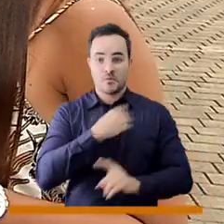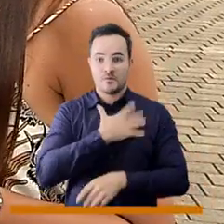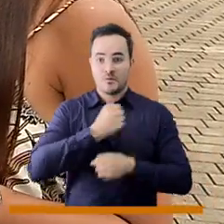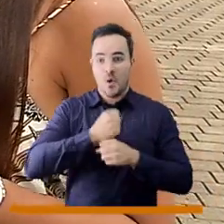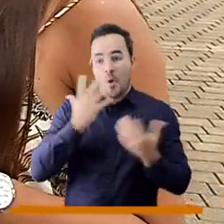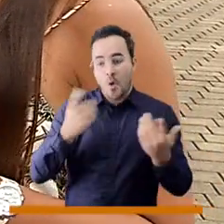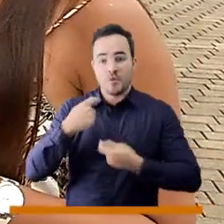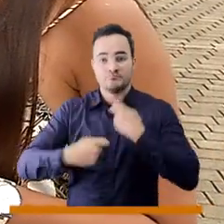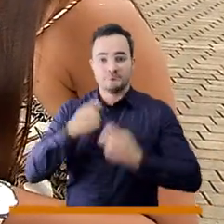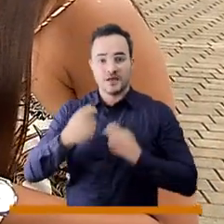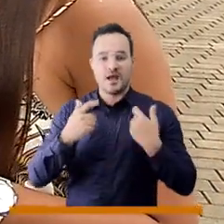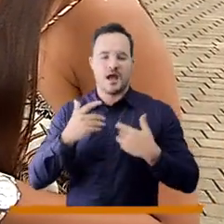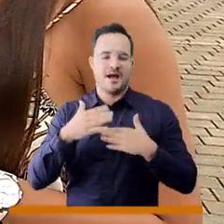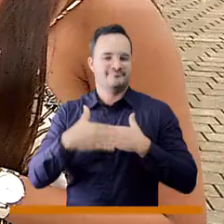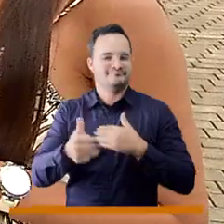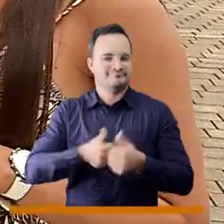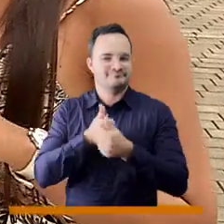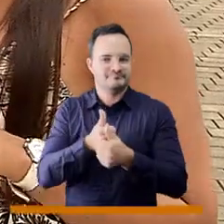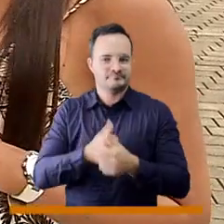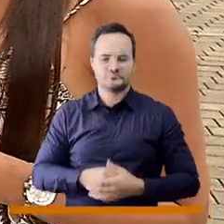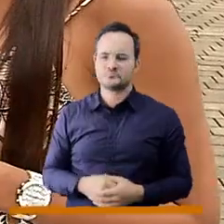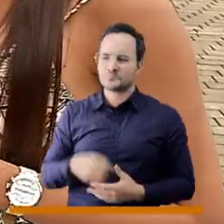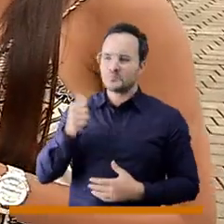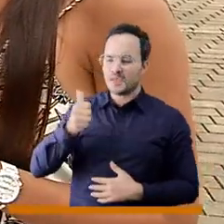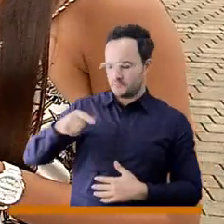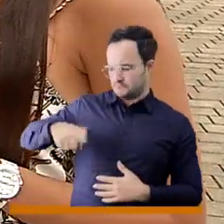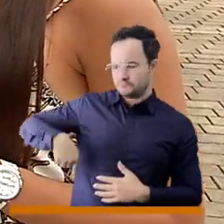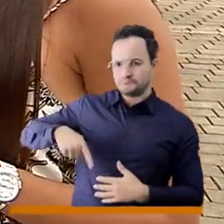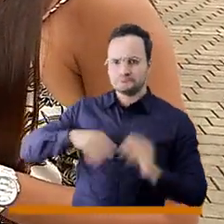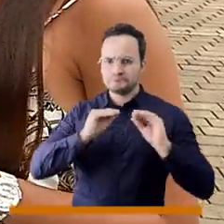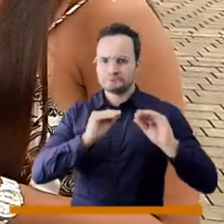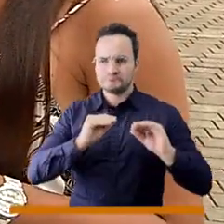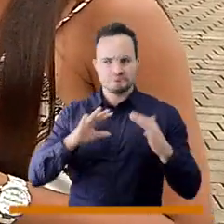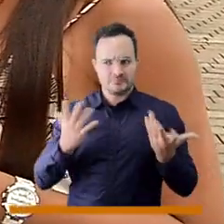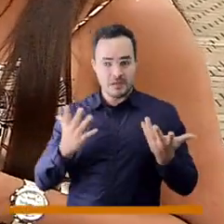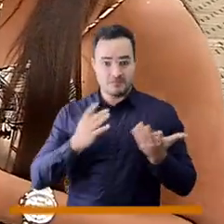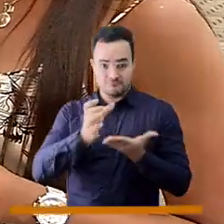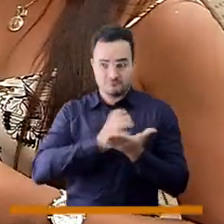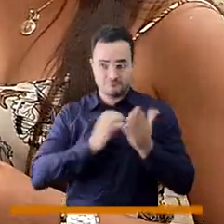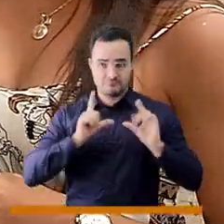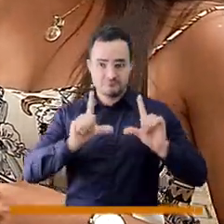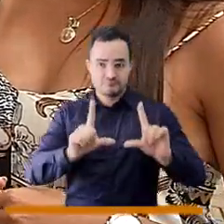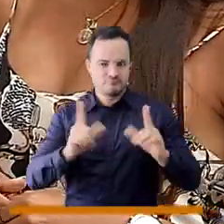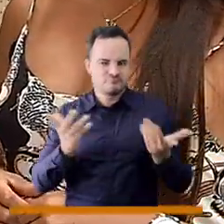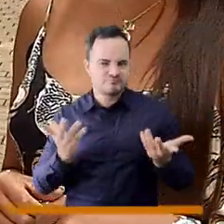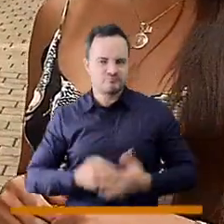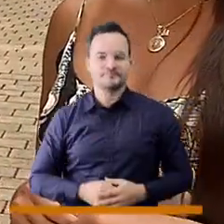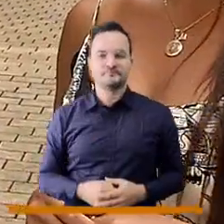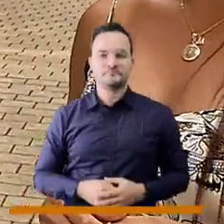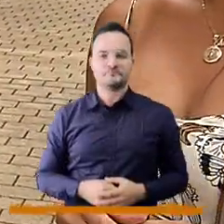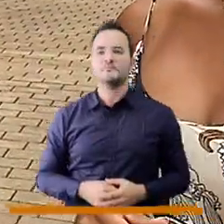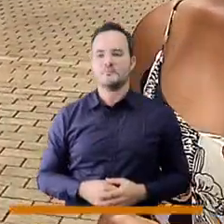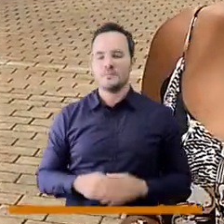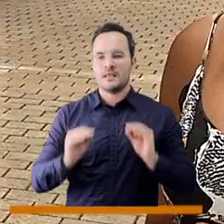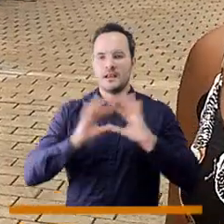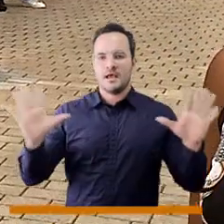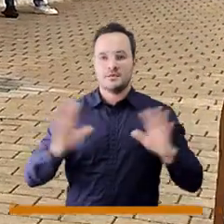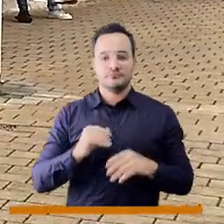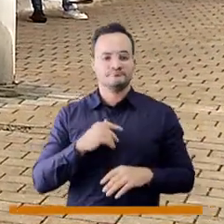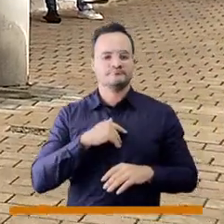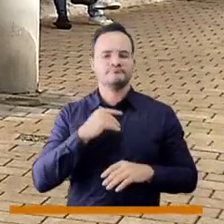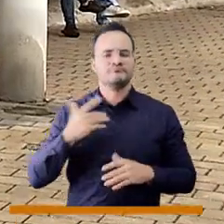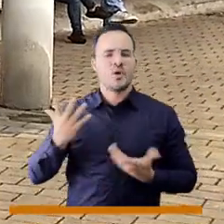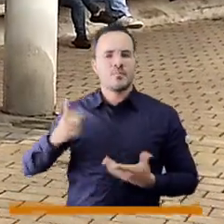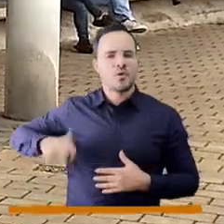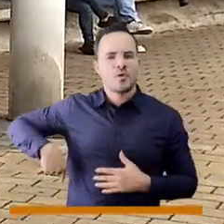de destrezas se desarrollan en esta escuela y salen con alguna certificación o diploma? Bueno, realmente la escuela trabaja a través de cursos cortos